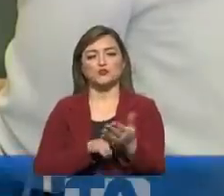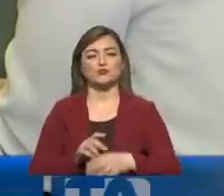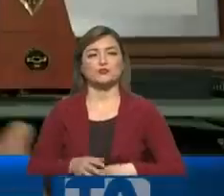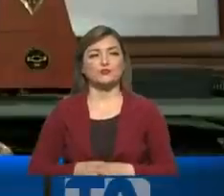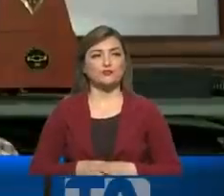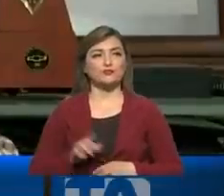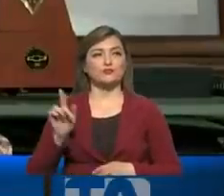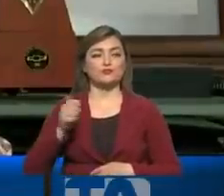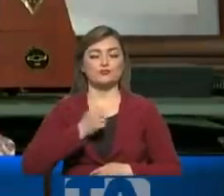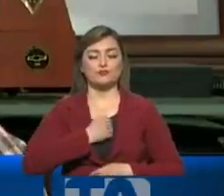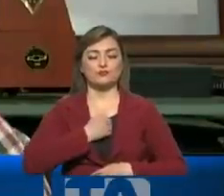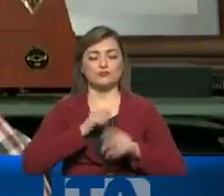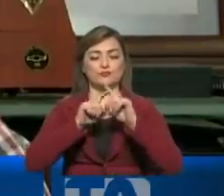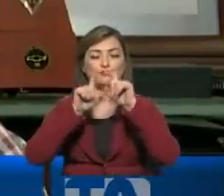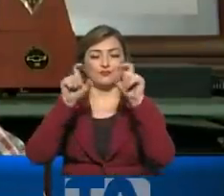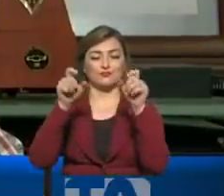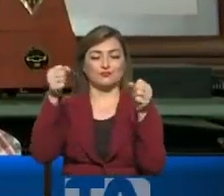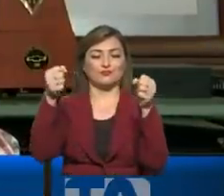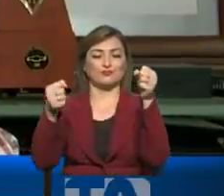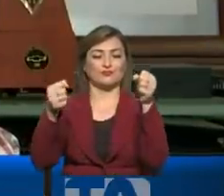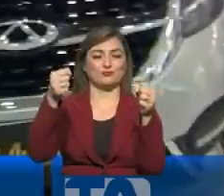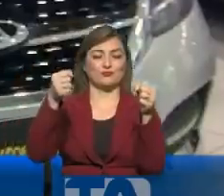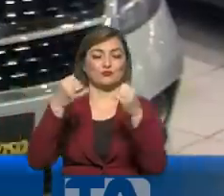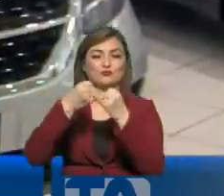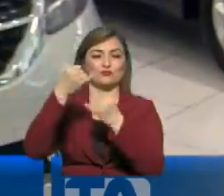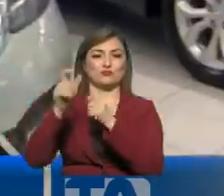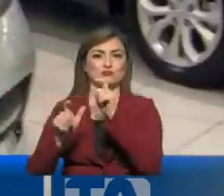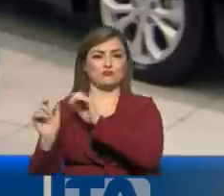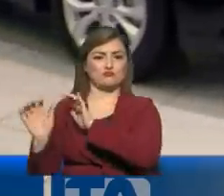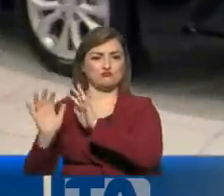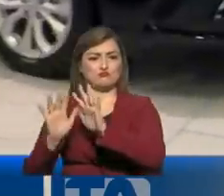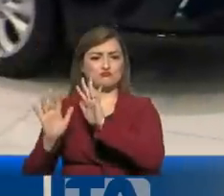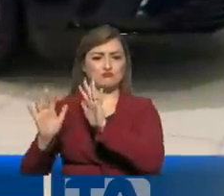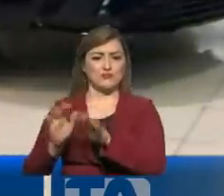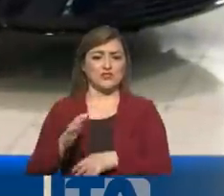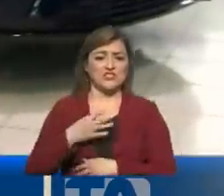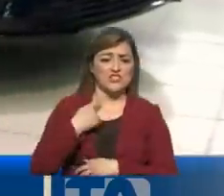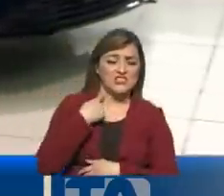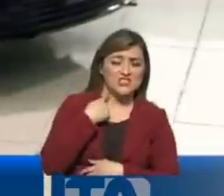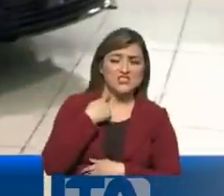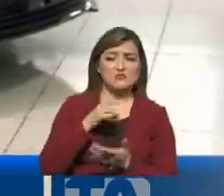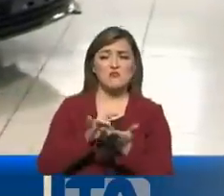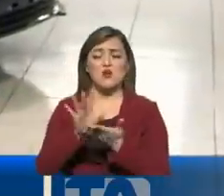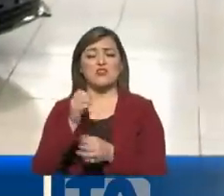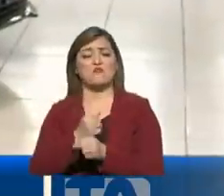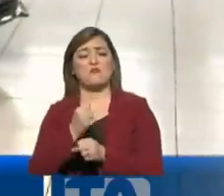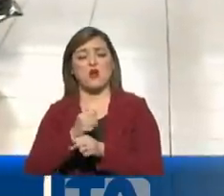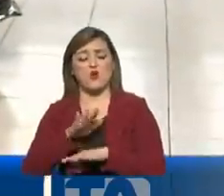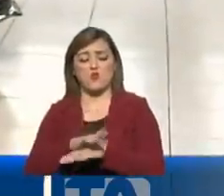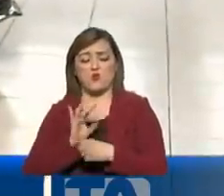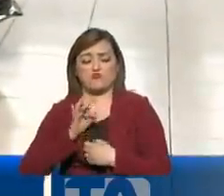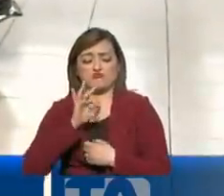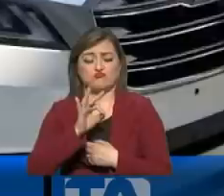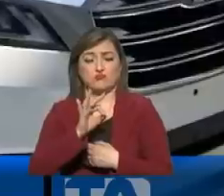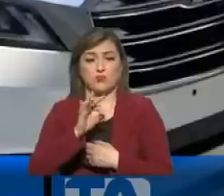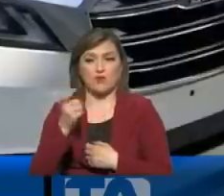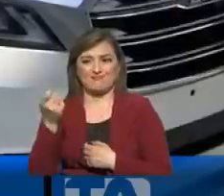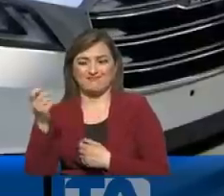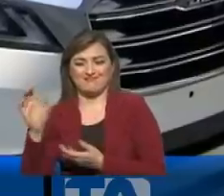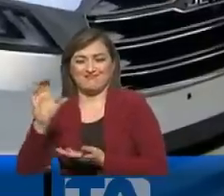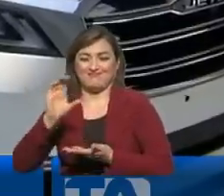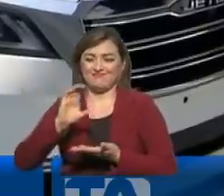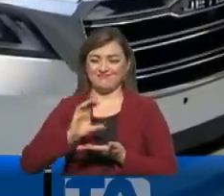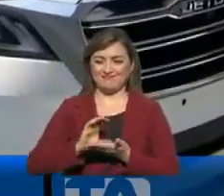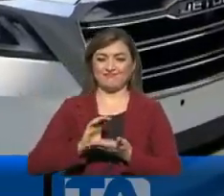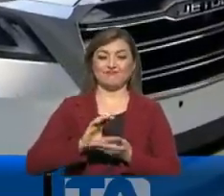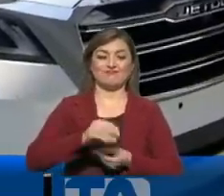de un showroom multimarcas, cuenta que últimamente han llegado muchos clientes que perdieron su empleo por la pandemia, pero que ya recibieron su liquidación. Dinero que